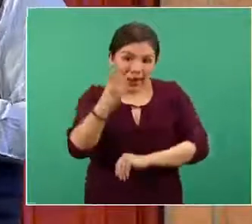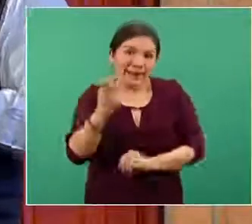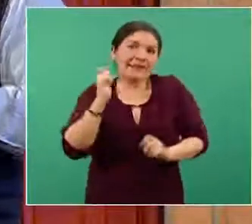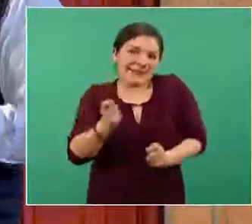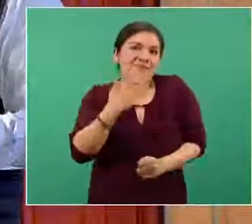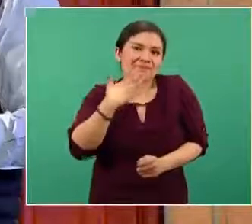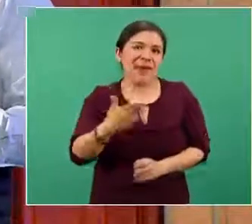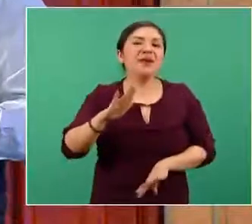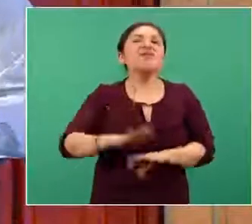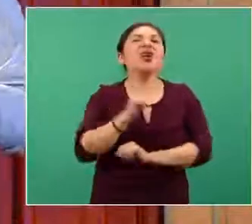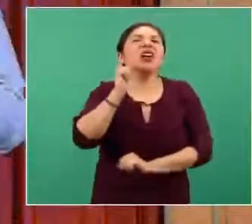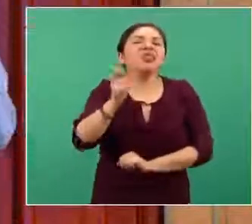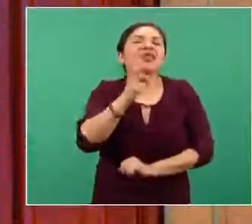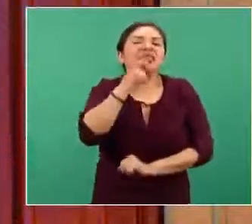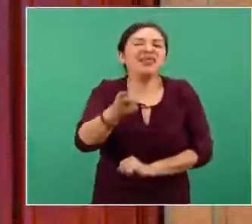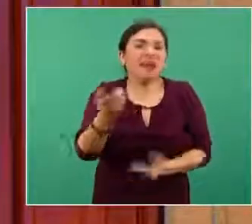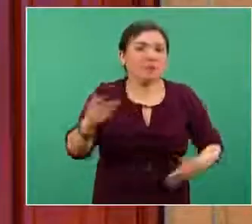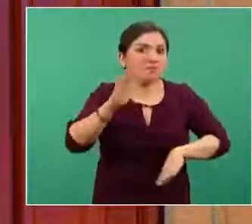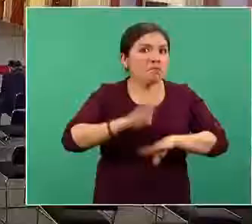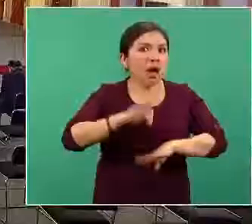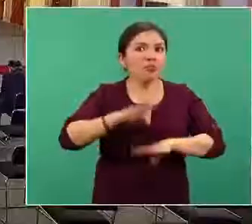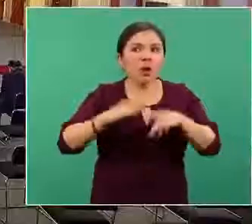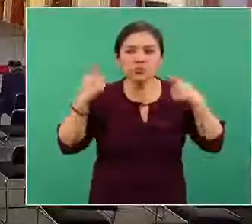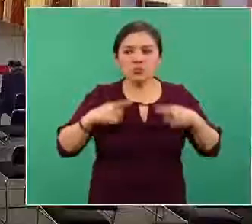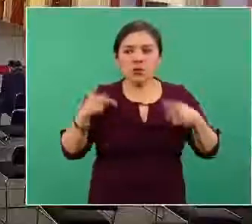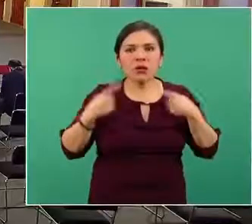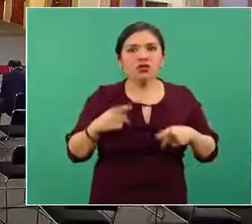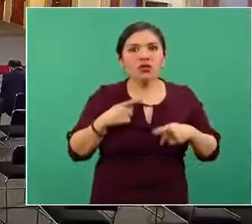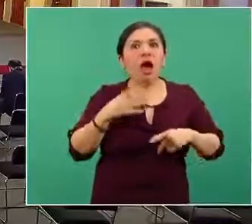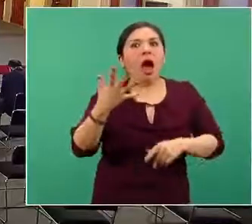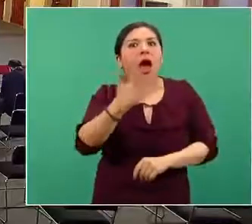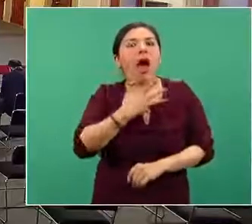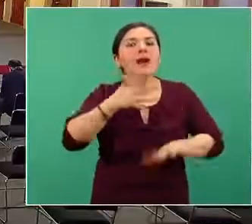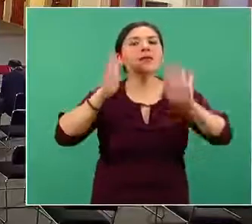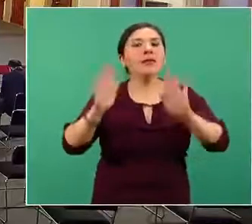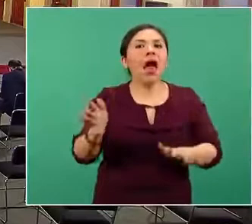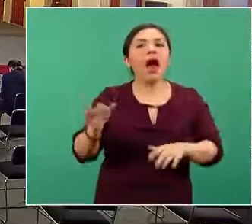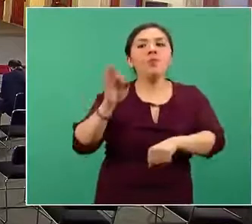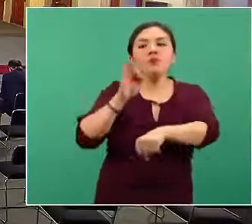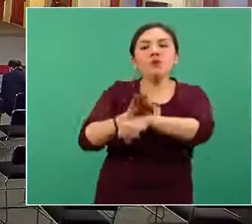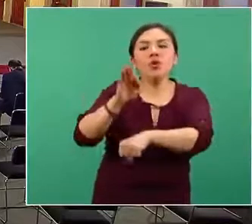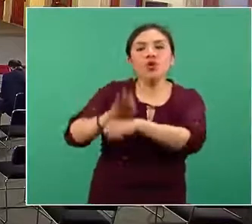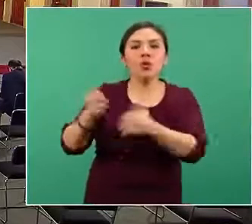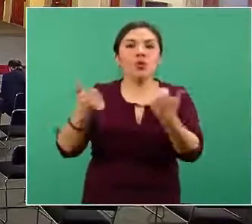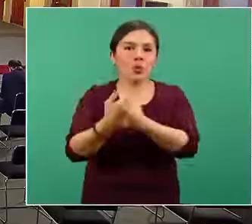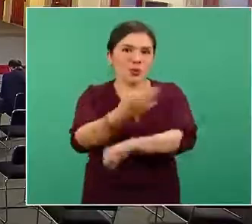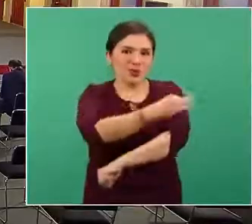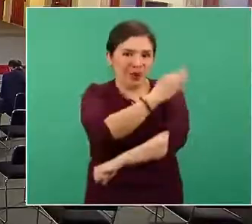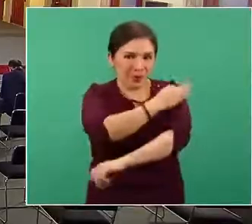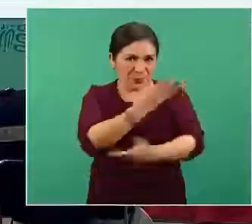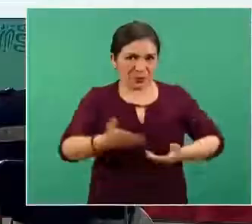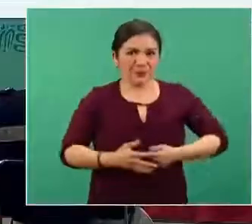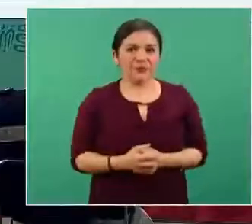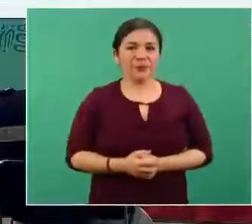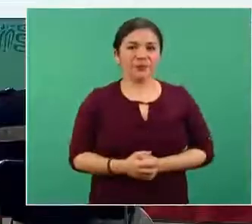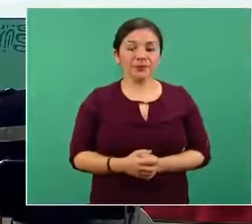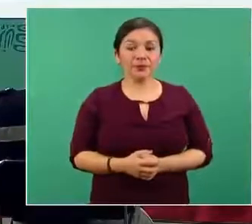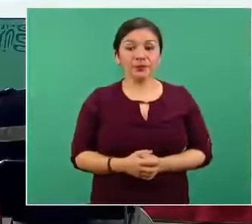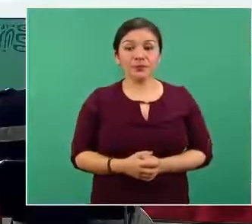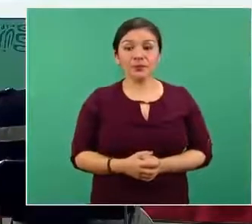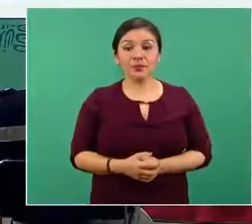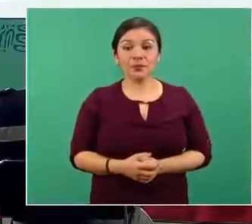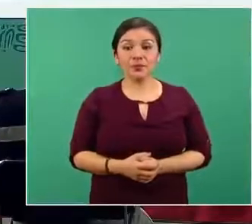bueno porque entonces significa que cada vez más y más personas están recibiendo la vacuna. Si vemos la